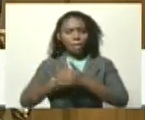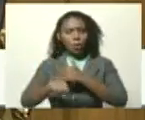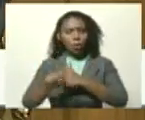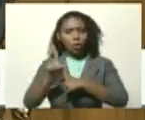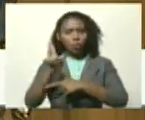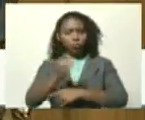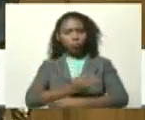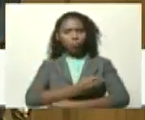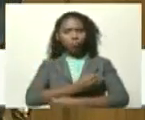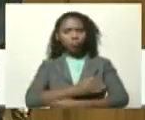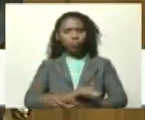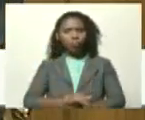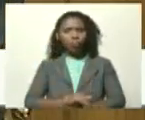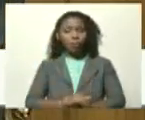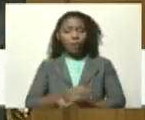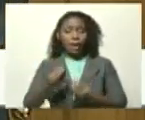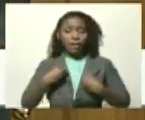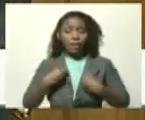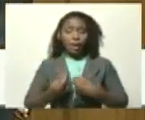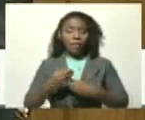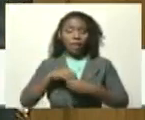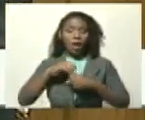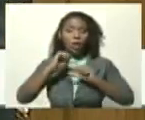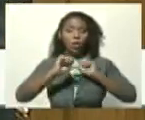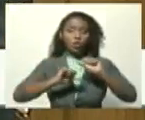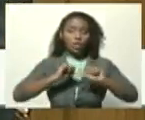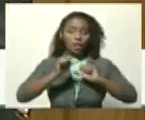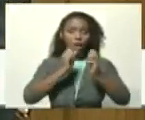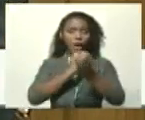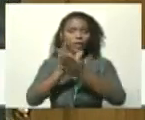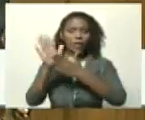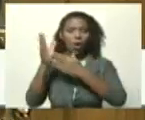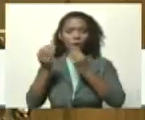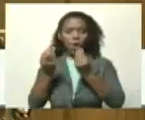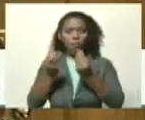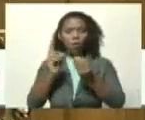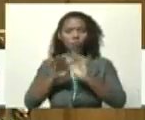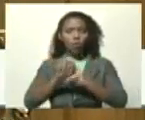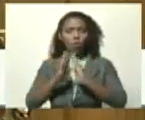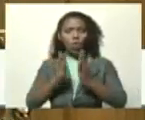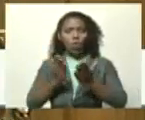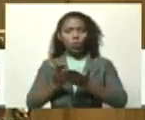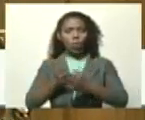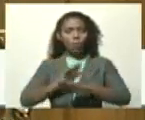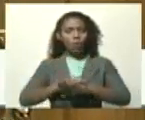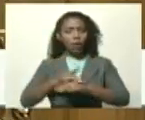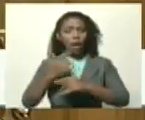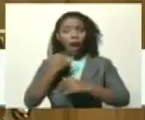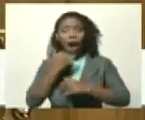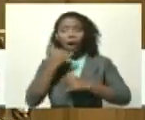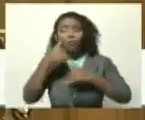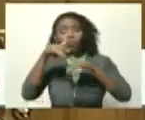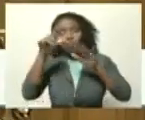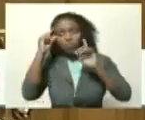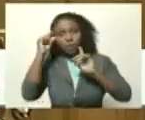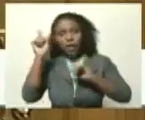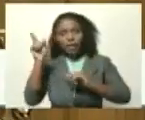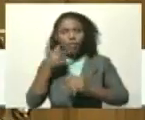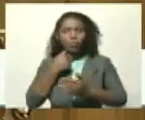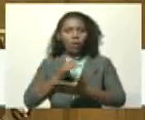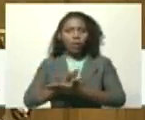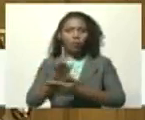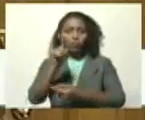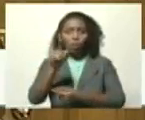tu seno y vivirá en los siglos, eterna como el mundo, porque si un día se nos muere, te